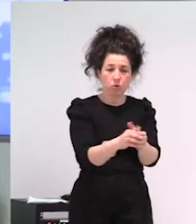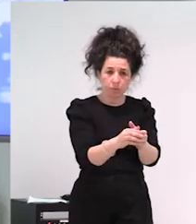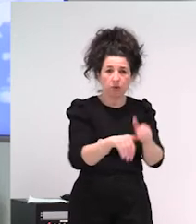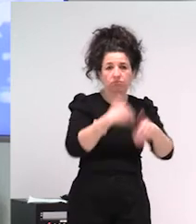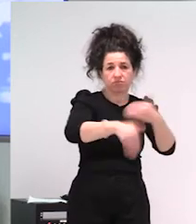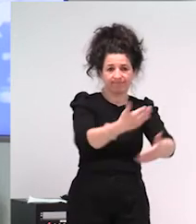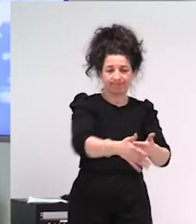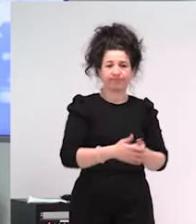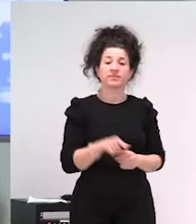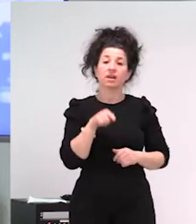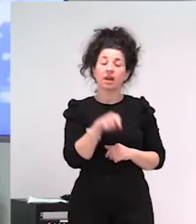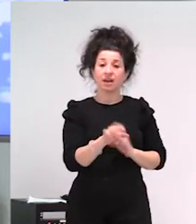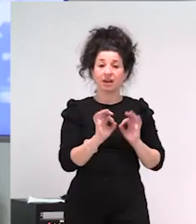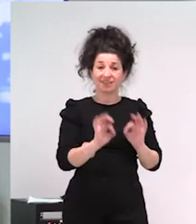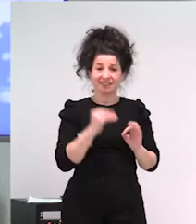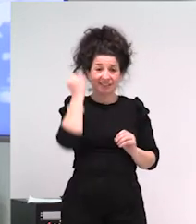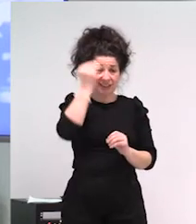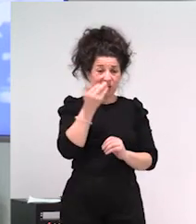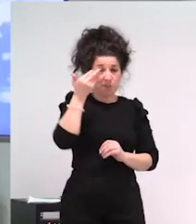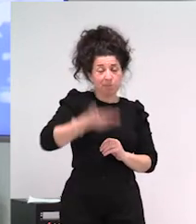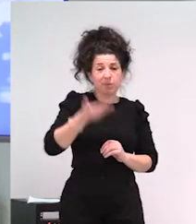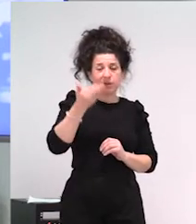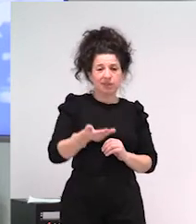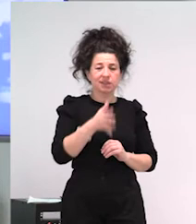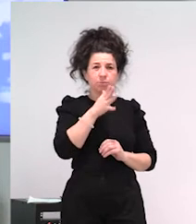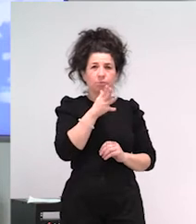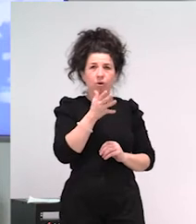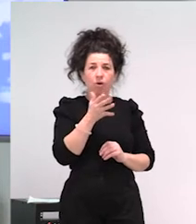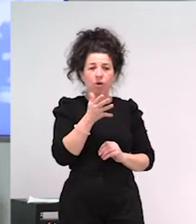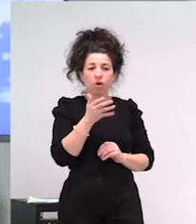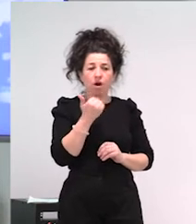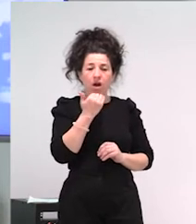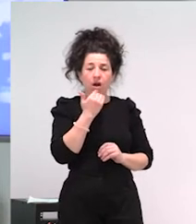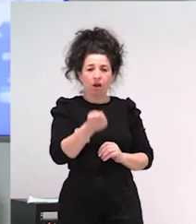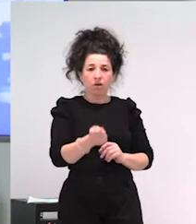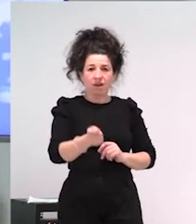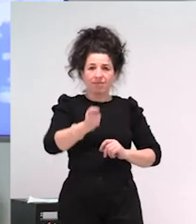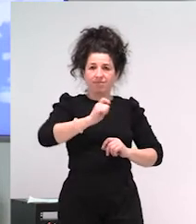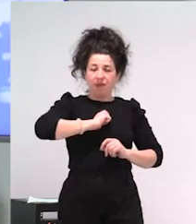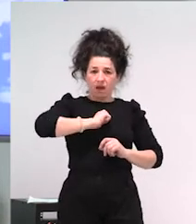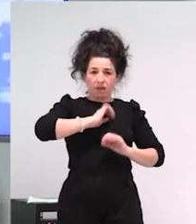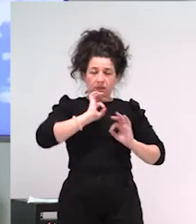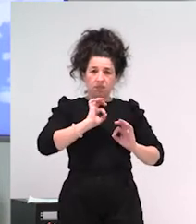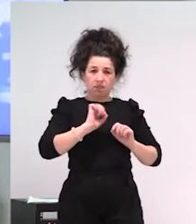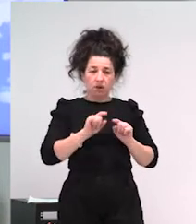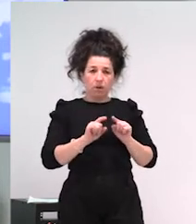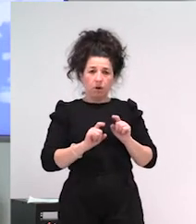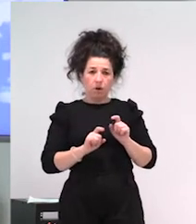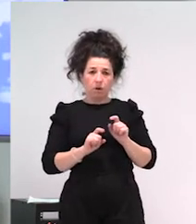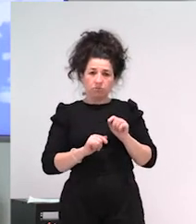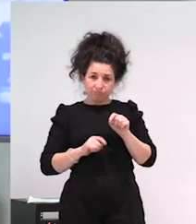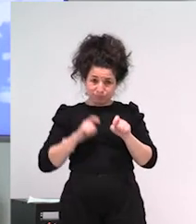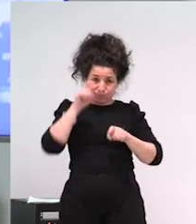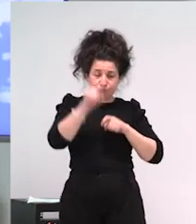sentido, creo que es importante porque un elemento que permite este salto, podemos decir que es esta idea de